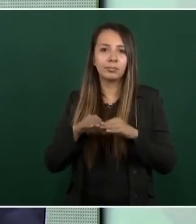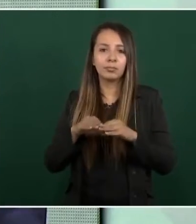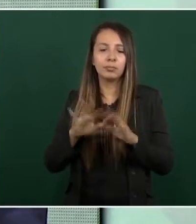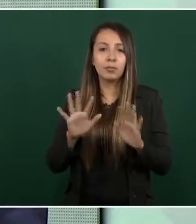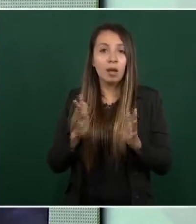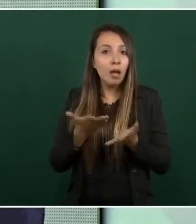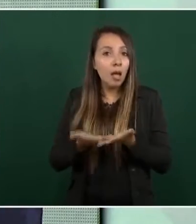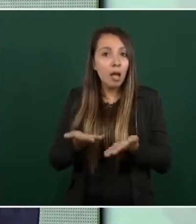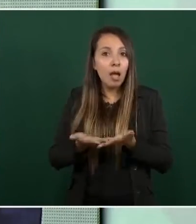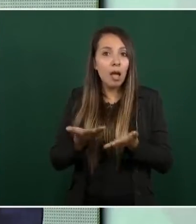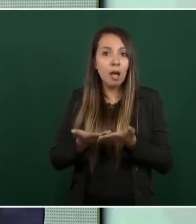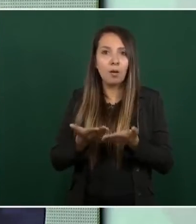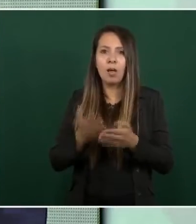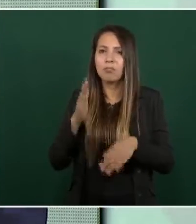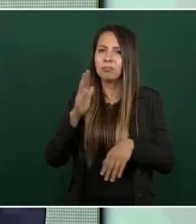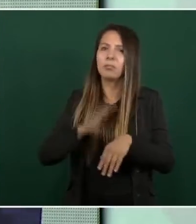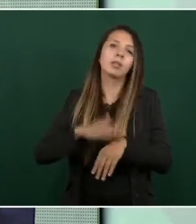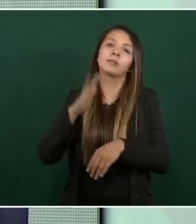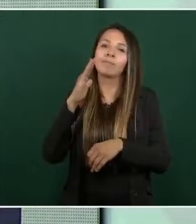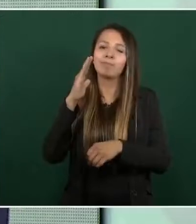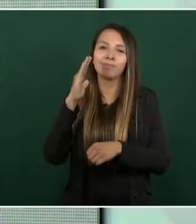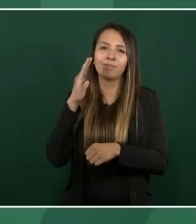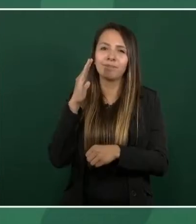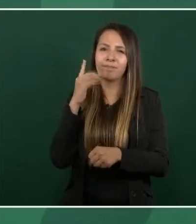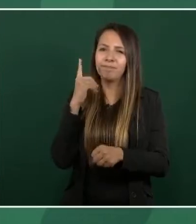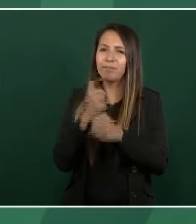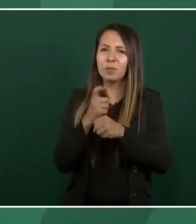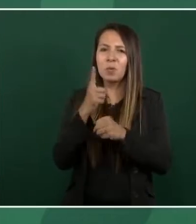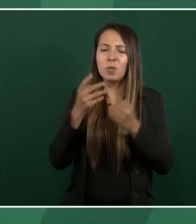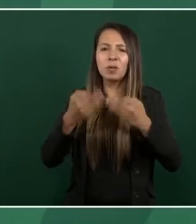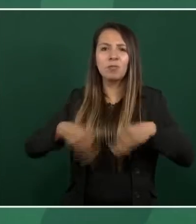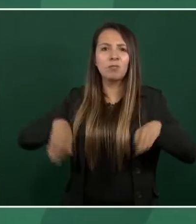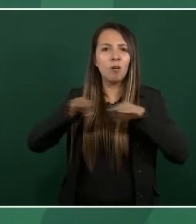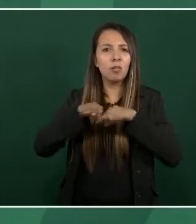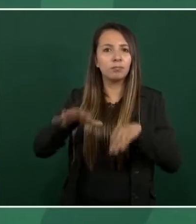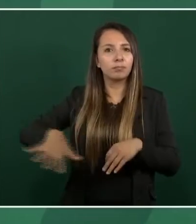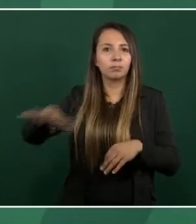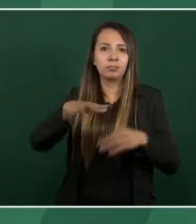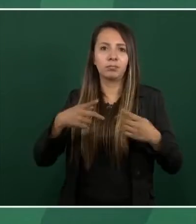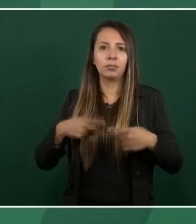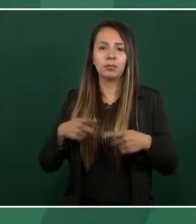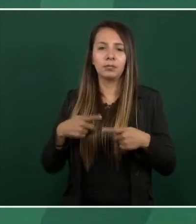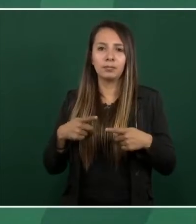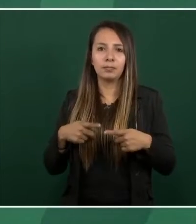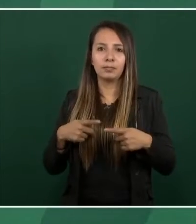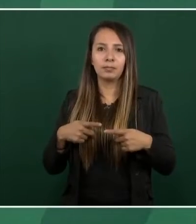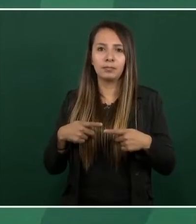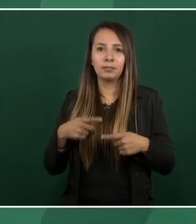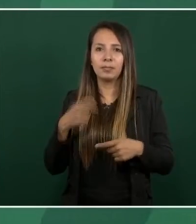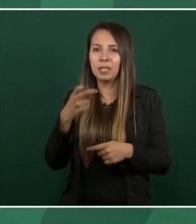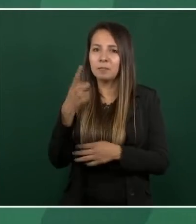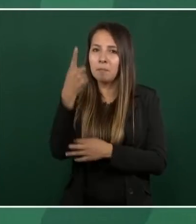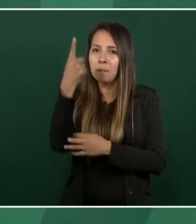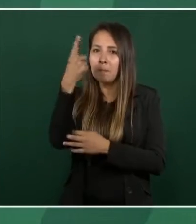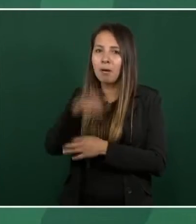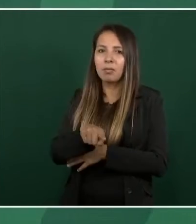Ahora, lo que más nos importa es el pueblo, es el que manda.